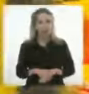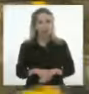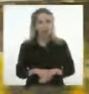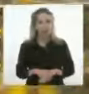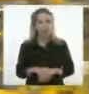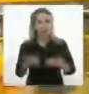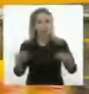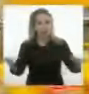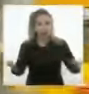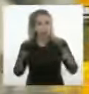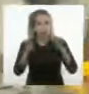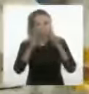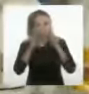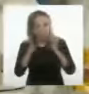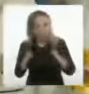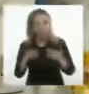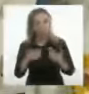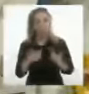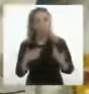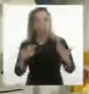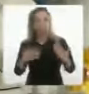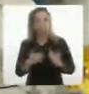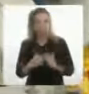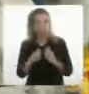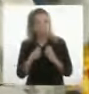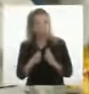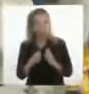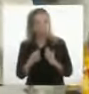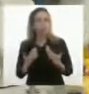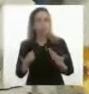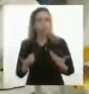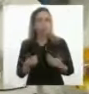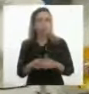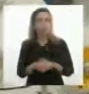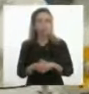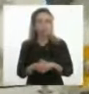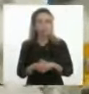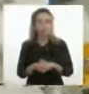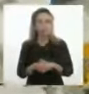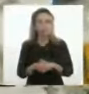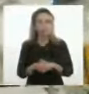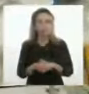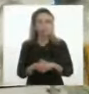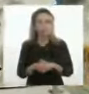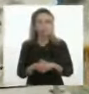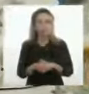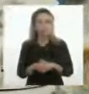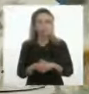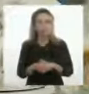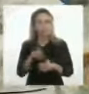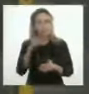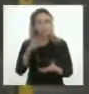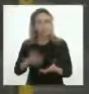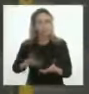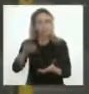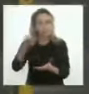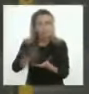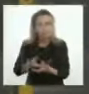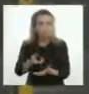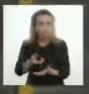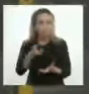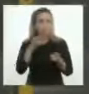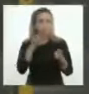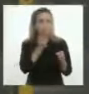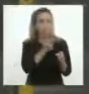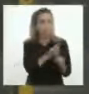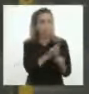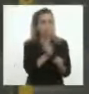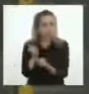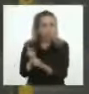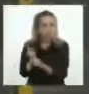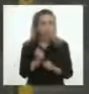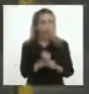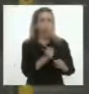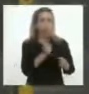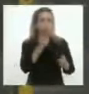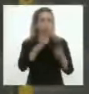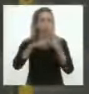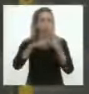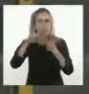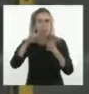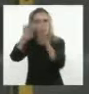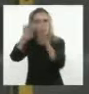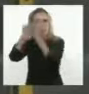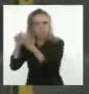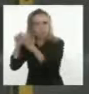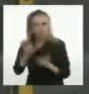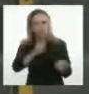con dedicación con esfuerzo reinvirtiendo dando trabajo exportando